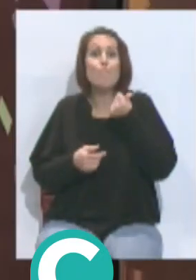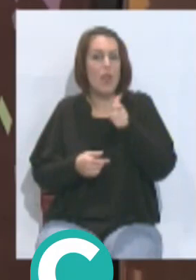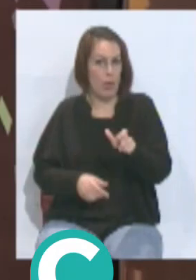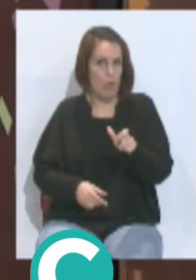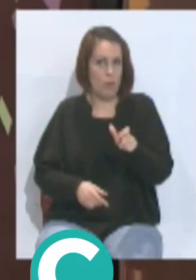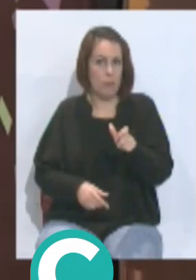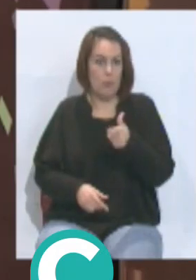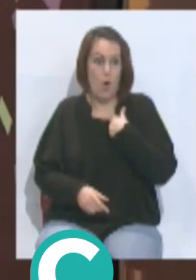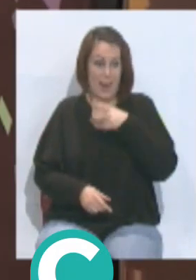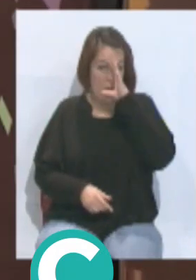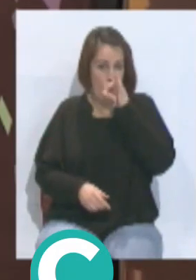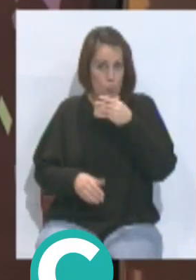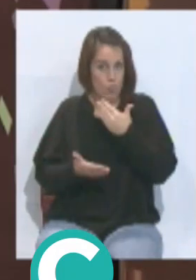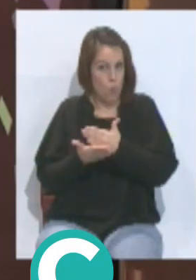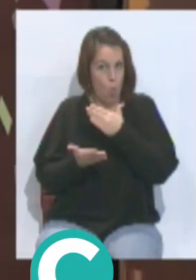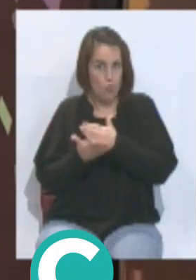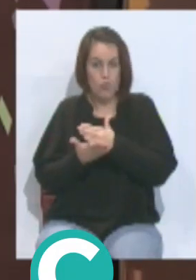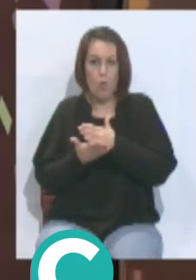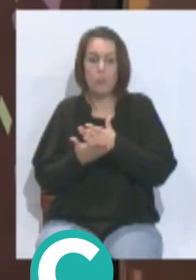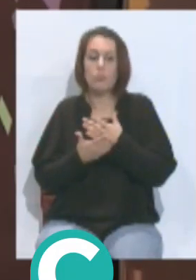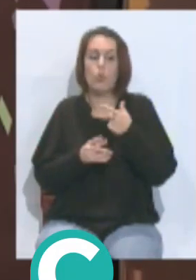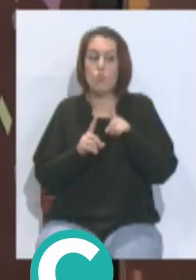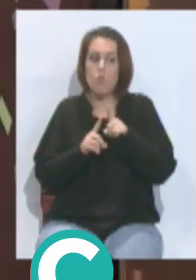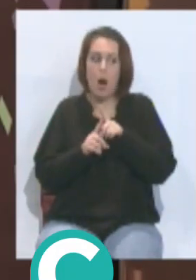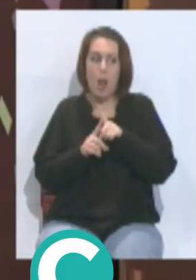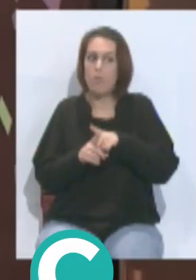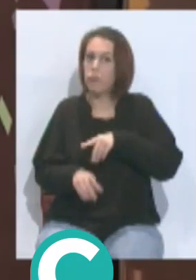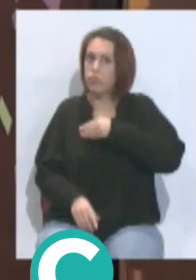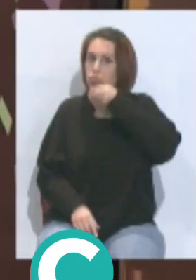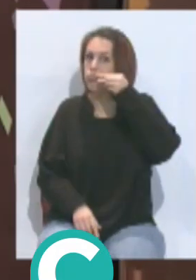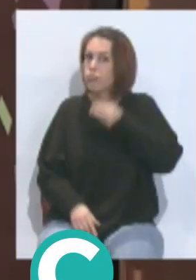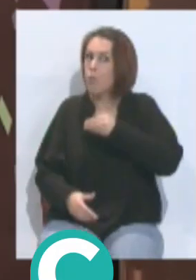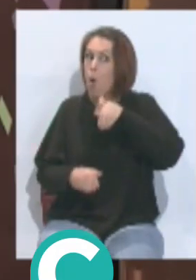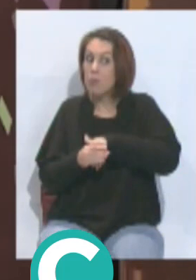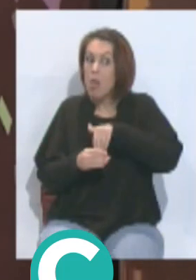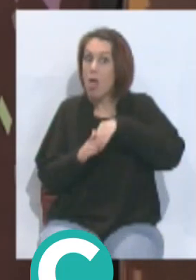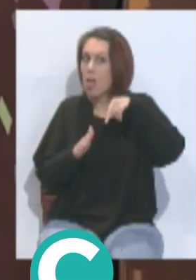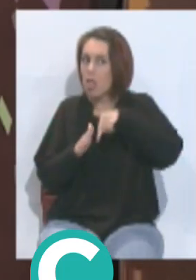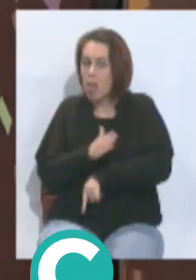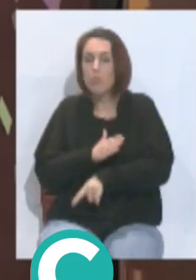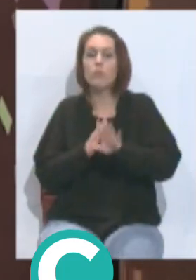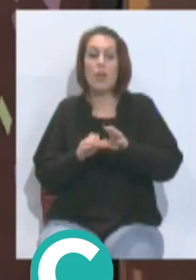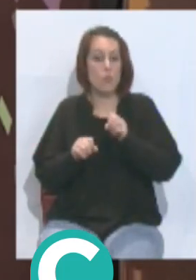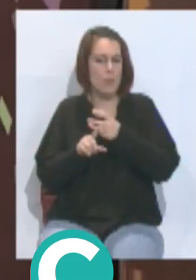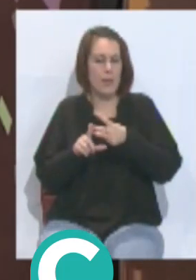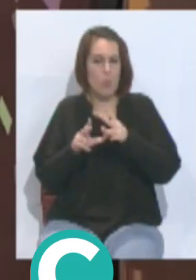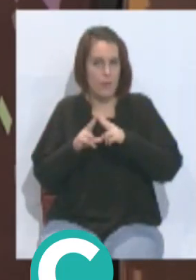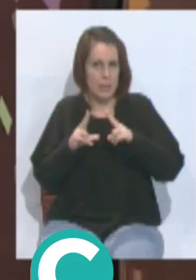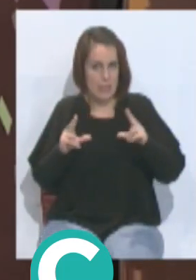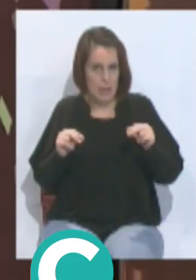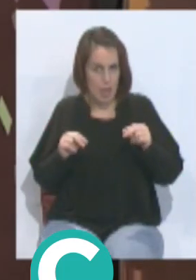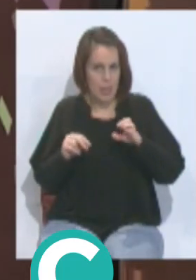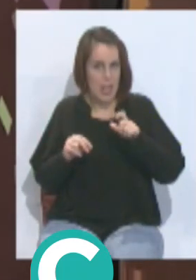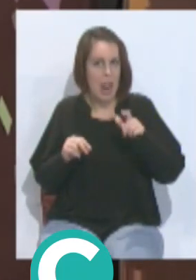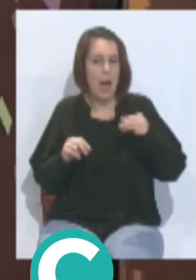parece que un curso con el plantel que estamos hablando, con los contenidos de tanta profundidad, que por cierto la web de la UCA en